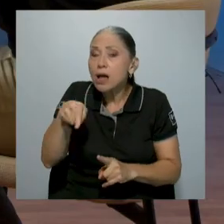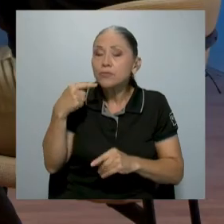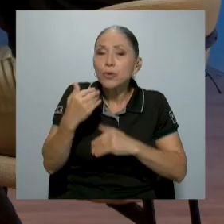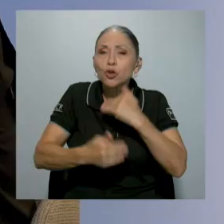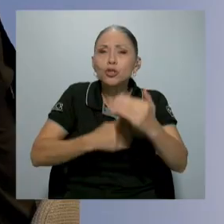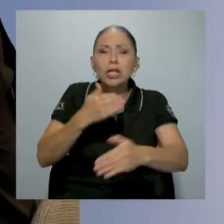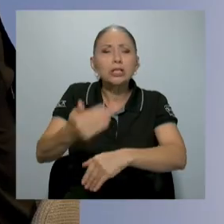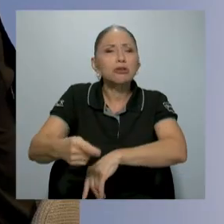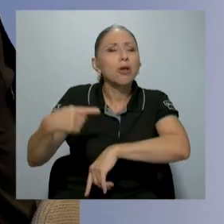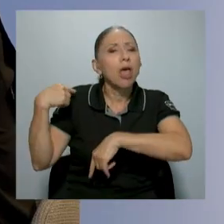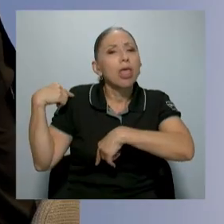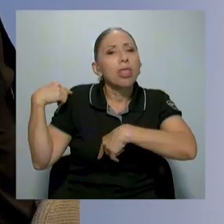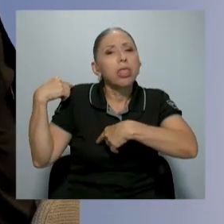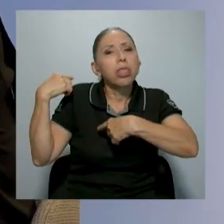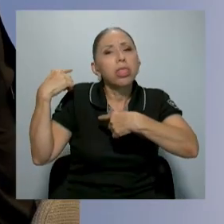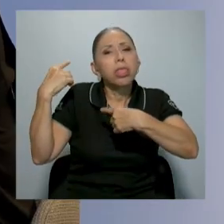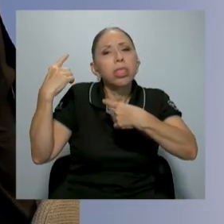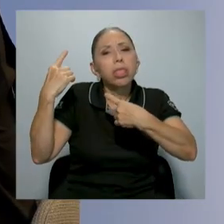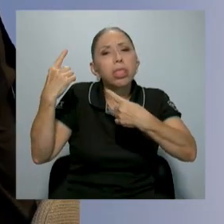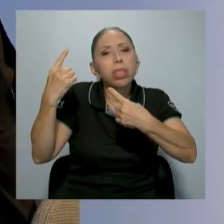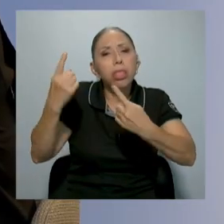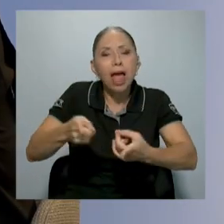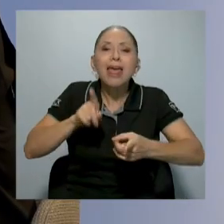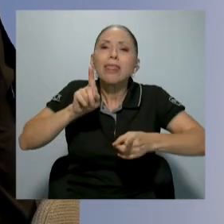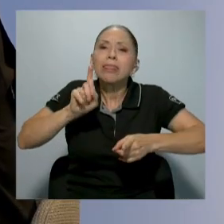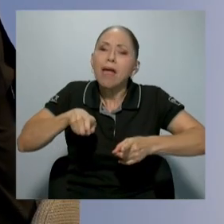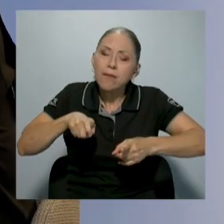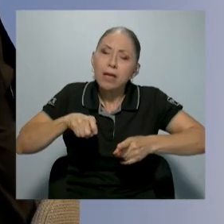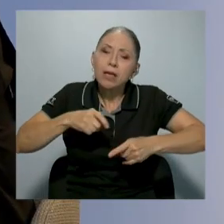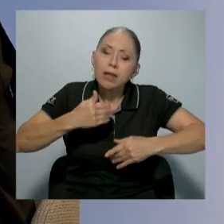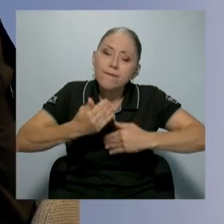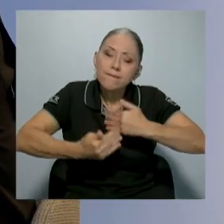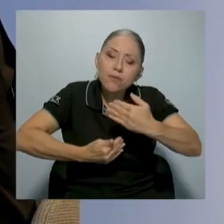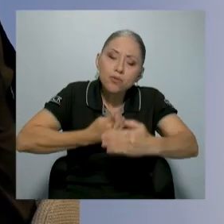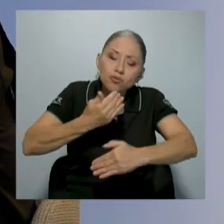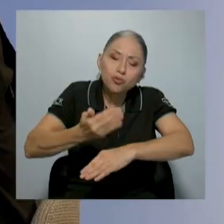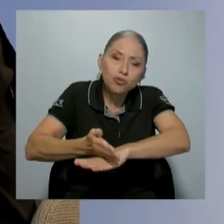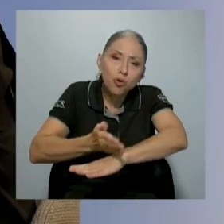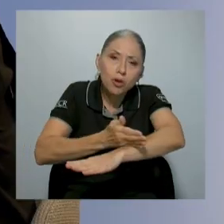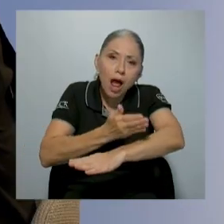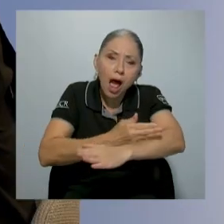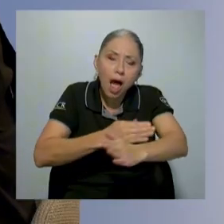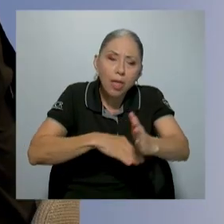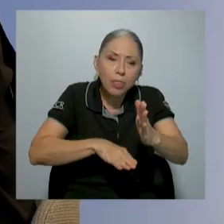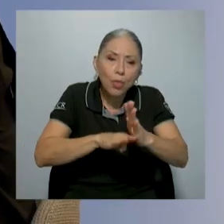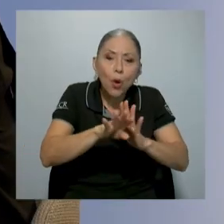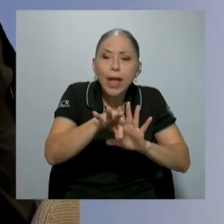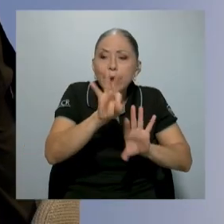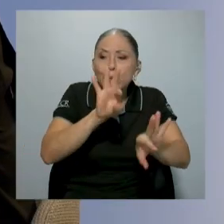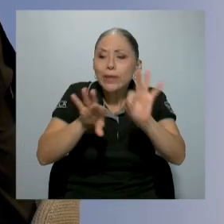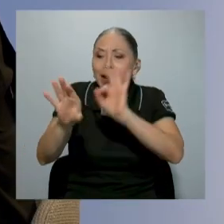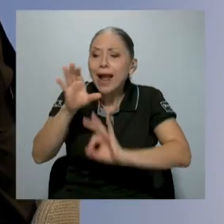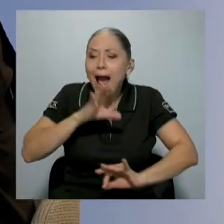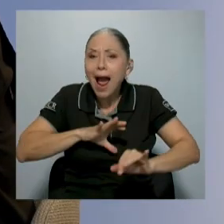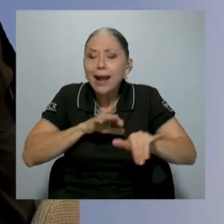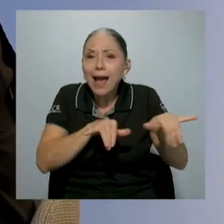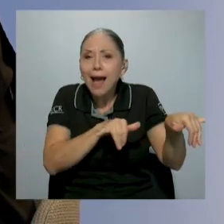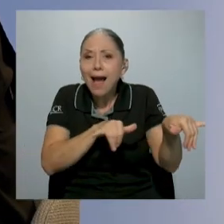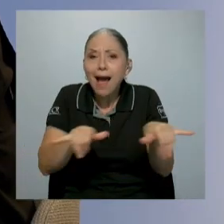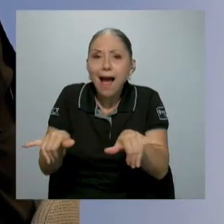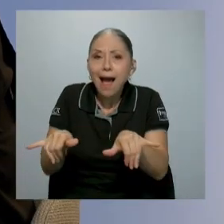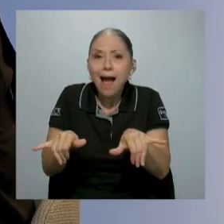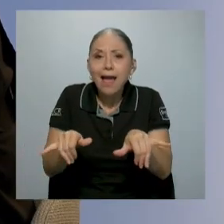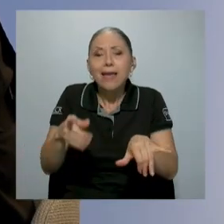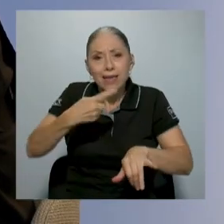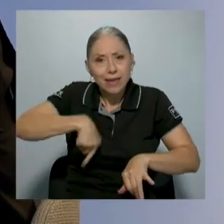cuales hay que ir evolucionando, hay que ir visualizando tendencias, y eso es una de las cosas que Emiliana decía que estamos llamando a la reflexión